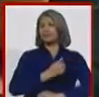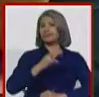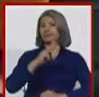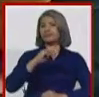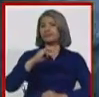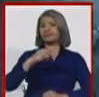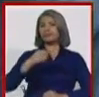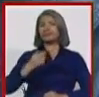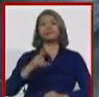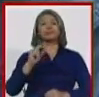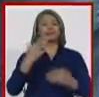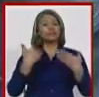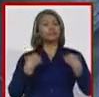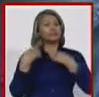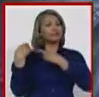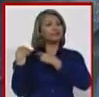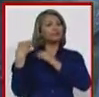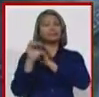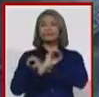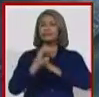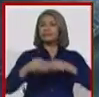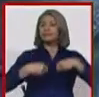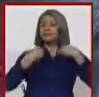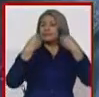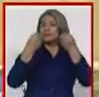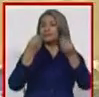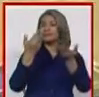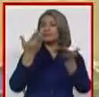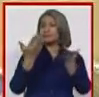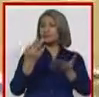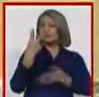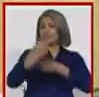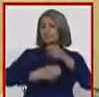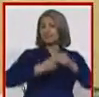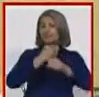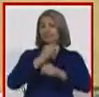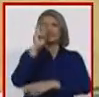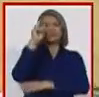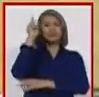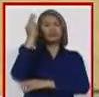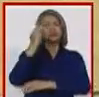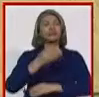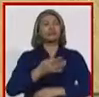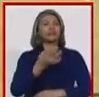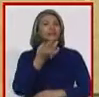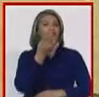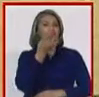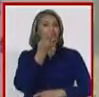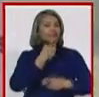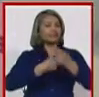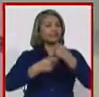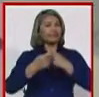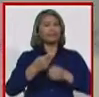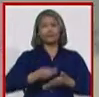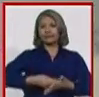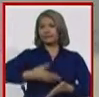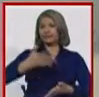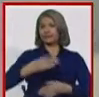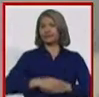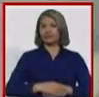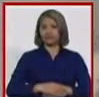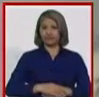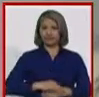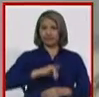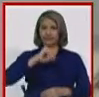indicaron que no tienen responsabilidad alguna de haber entregado una residencia de dos años al mexicano capo del cártel de jalisco quien se presentó como jefe